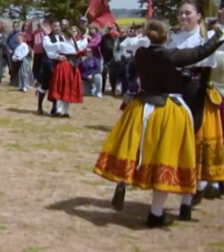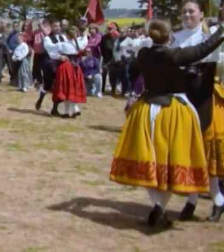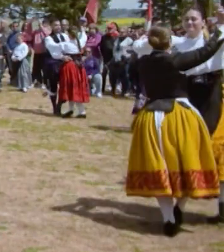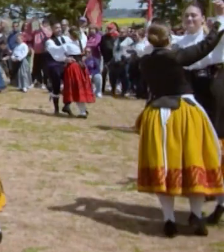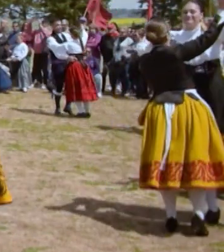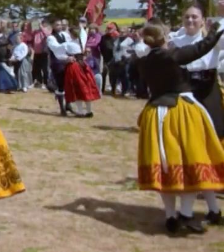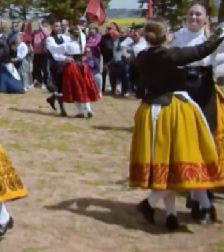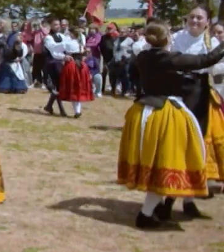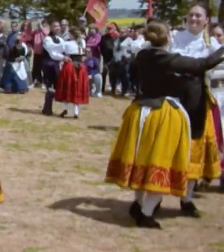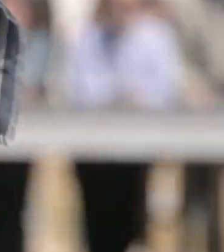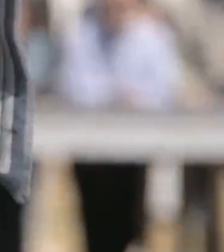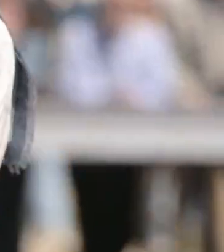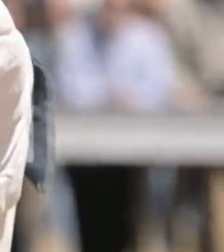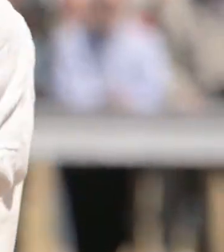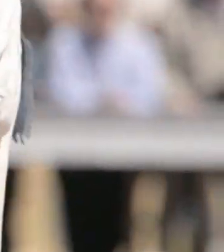¡Gracias!